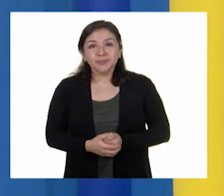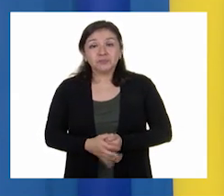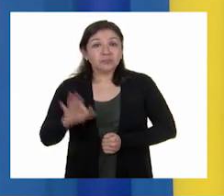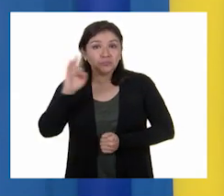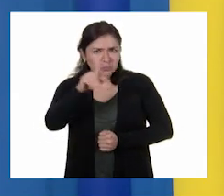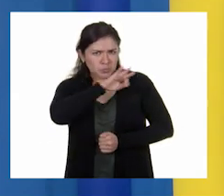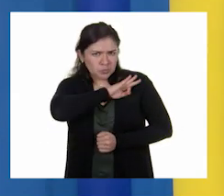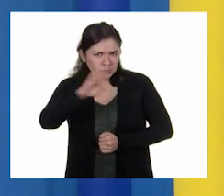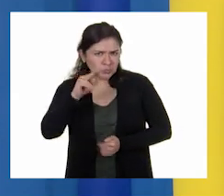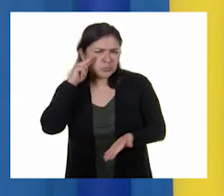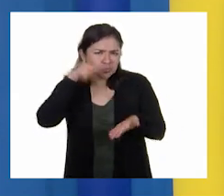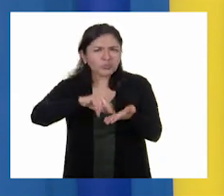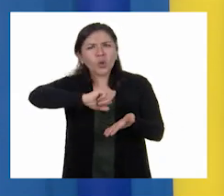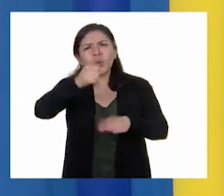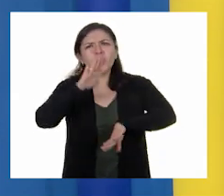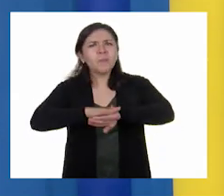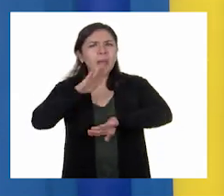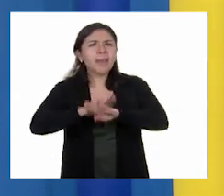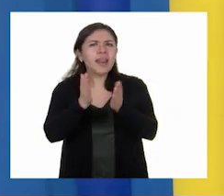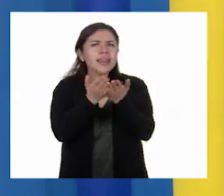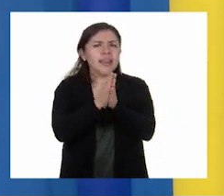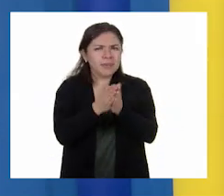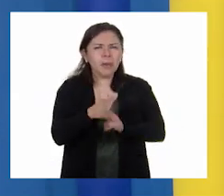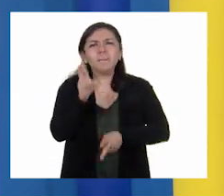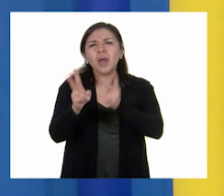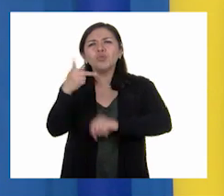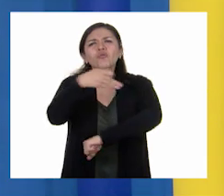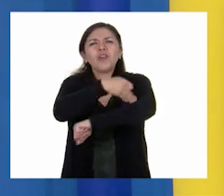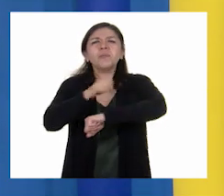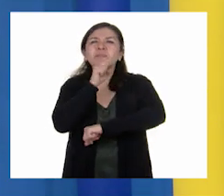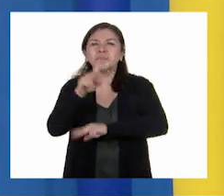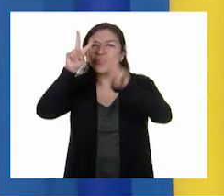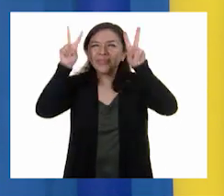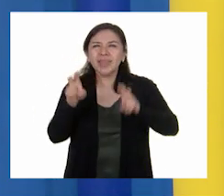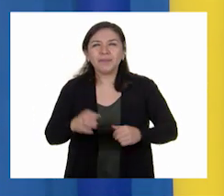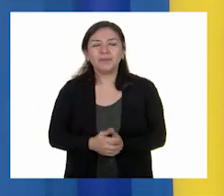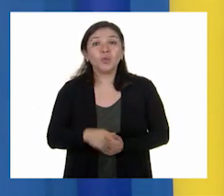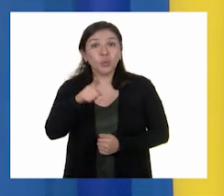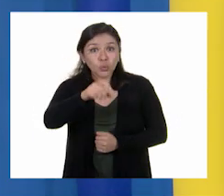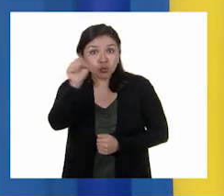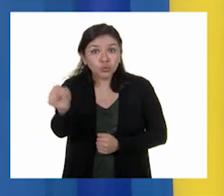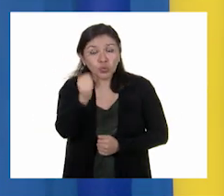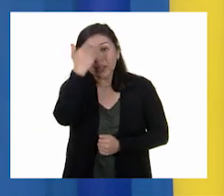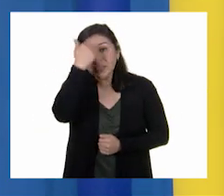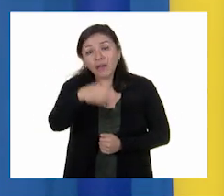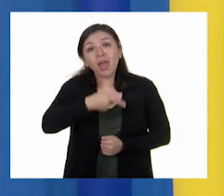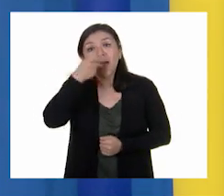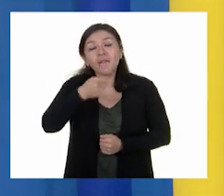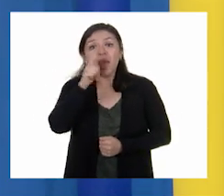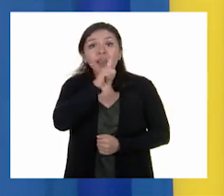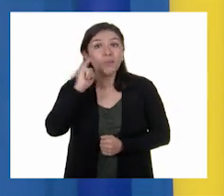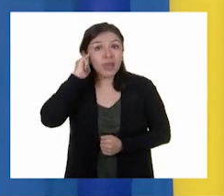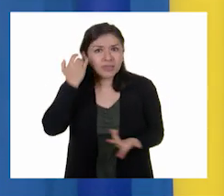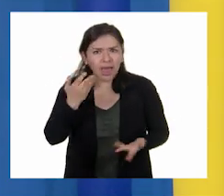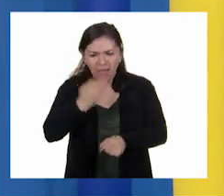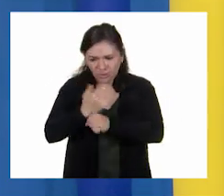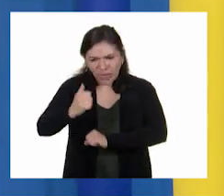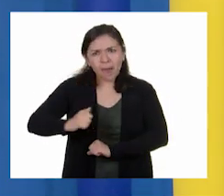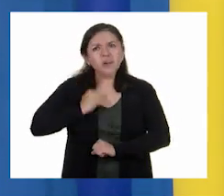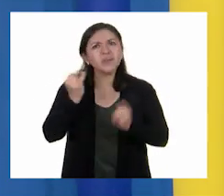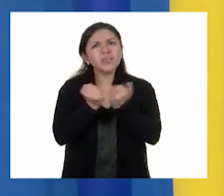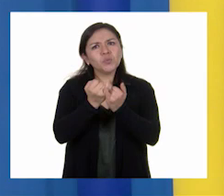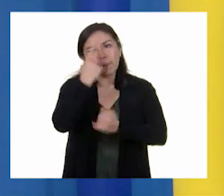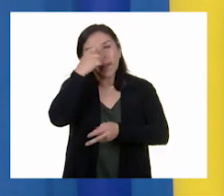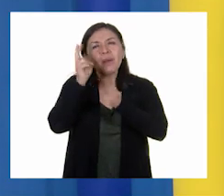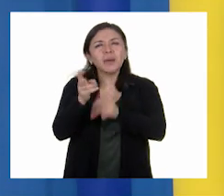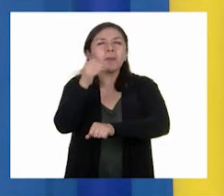Si te es posible, consulta otros libros y comenta el tema de hoy con tu familia. Si tienes la fortuna de hablar una lengua indígena, aprovecha también este